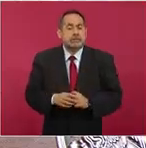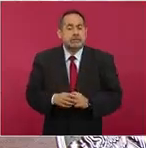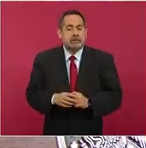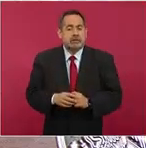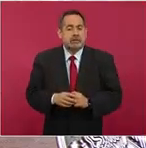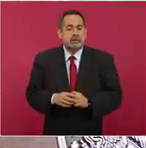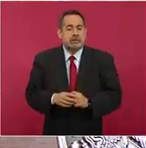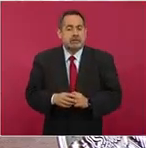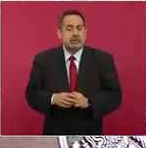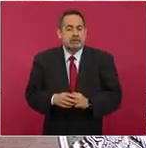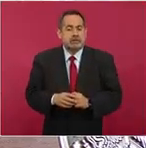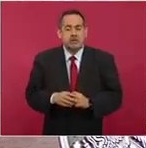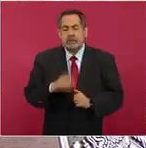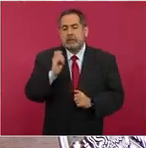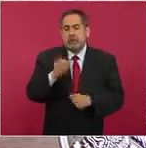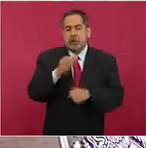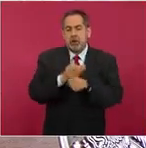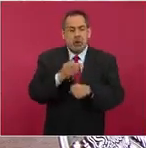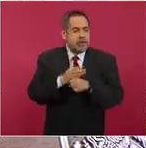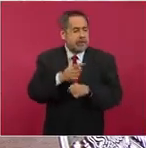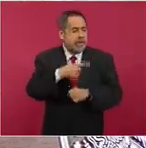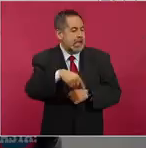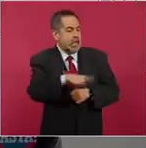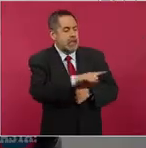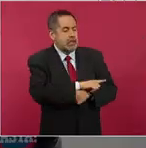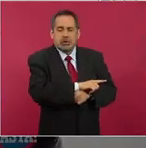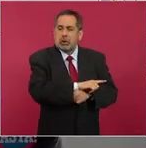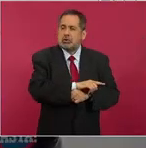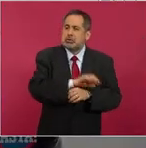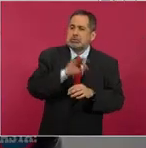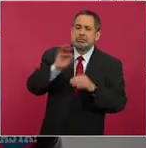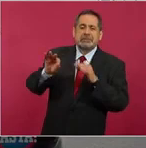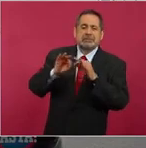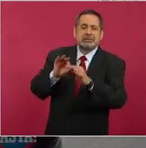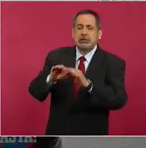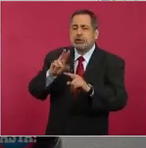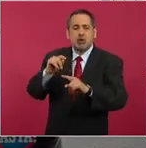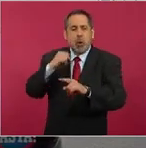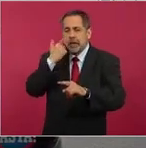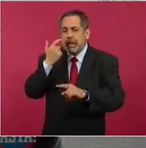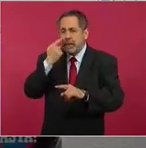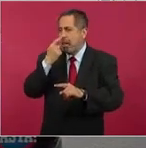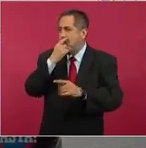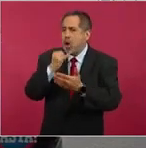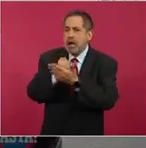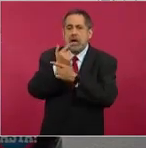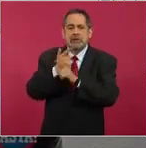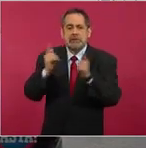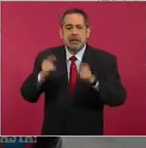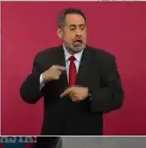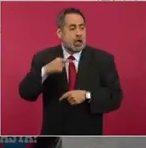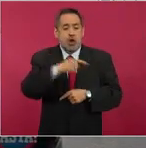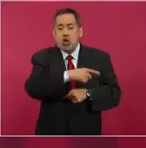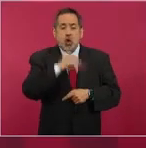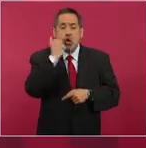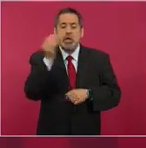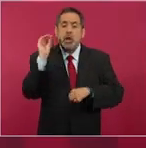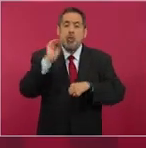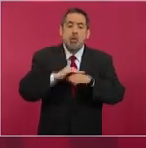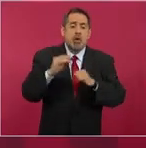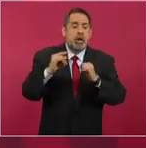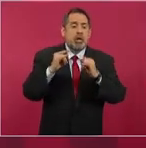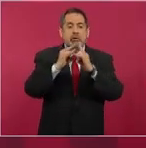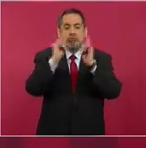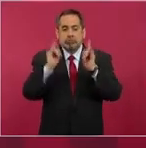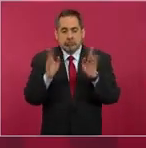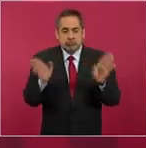hay un afán antidemocrático porque no quieren poner casillas